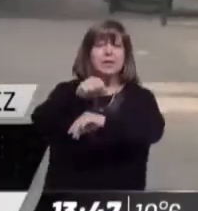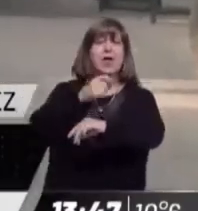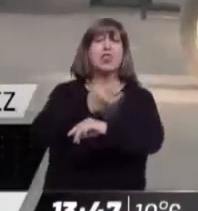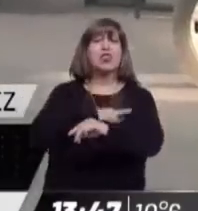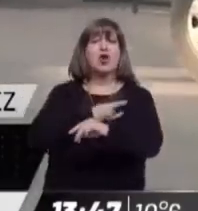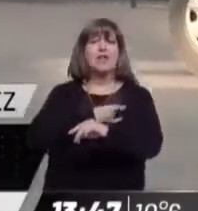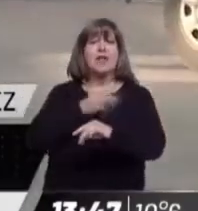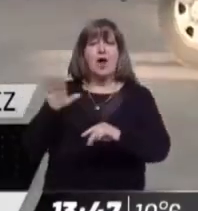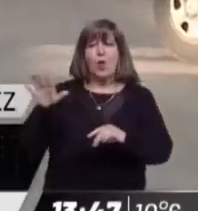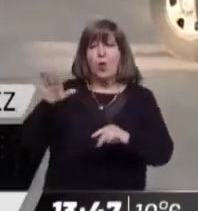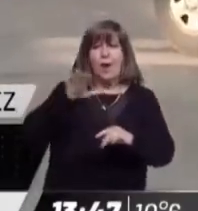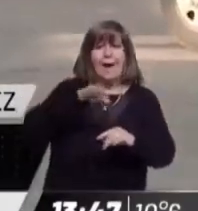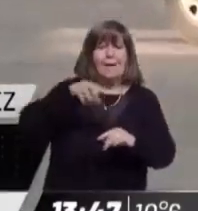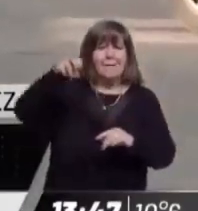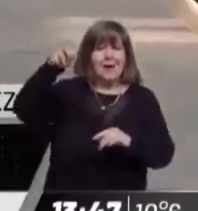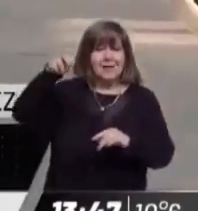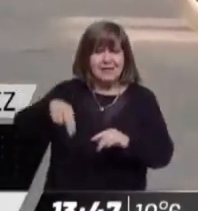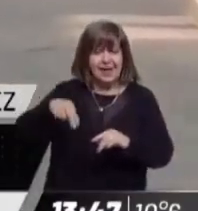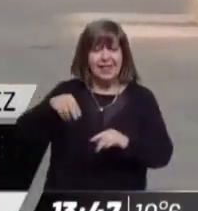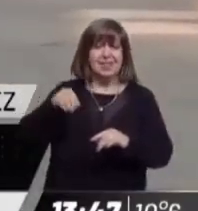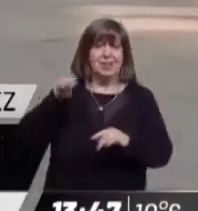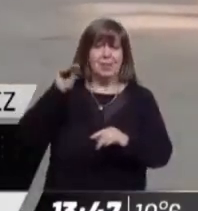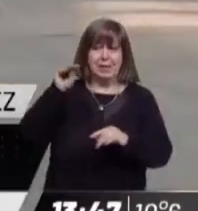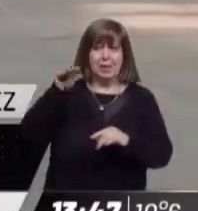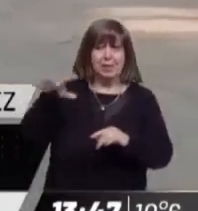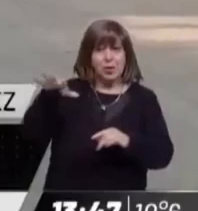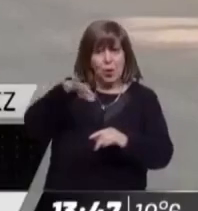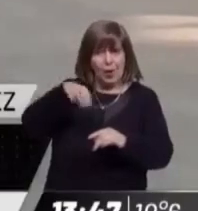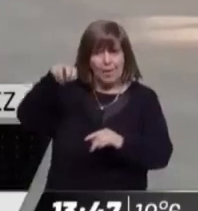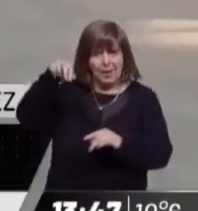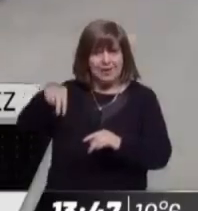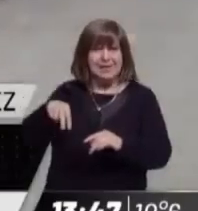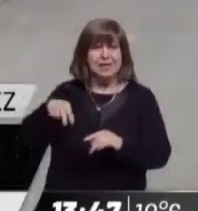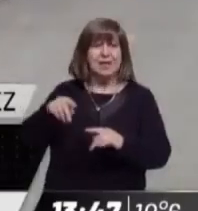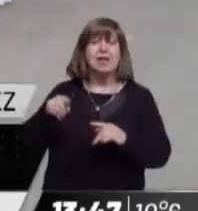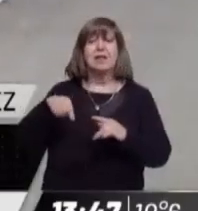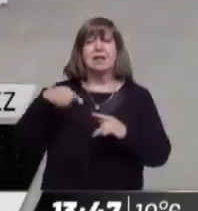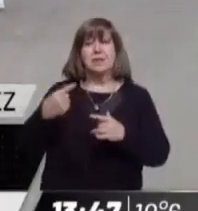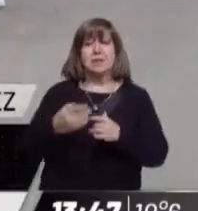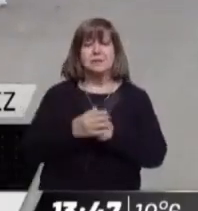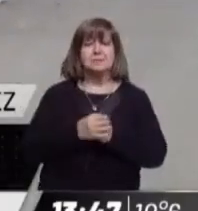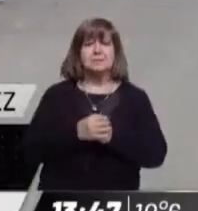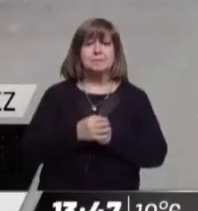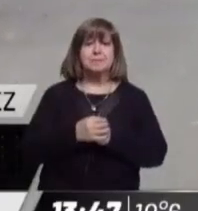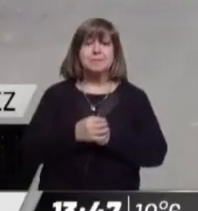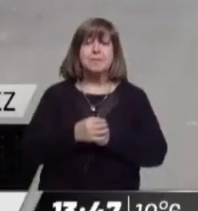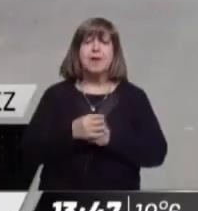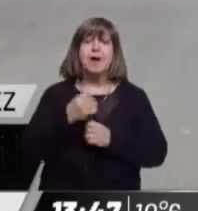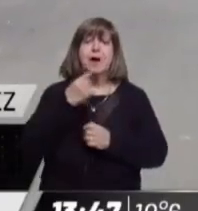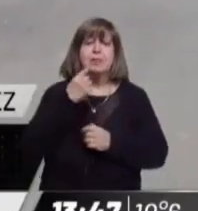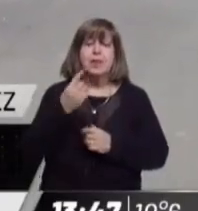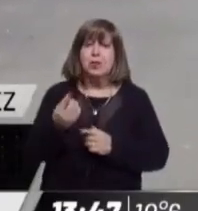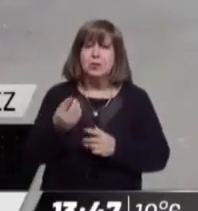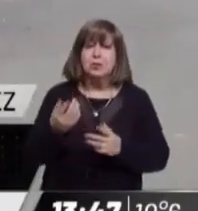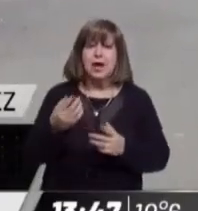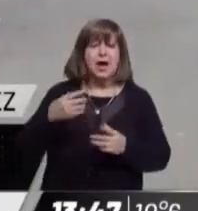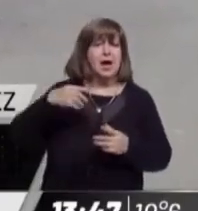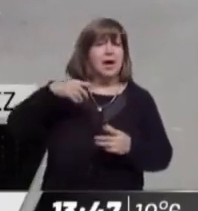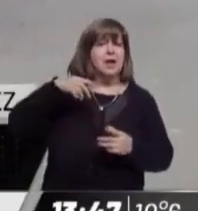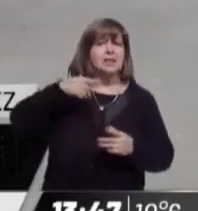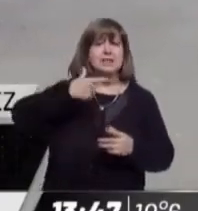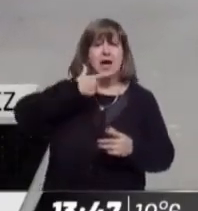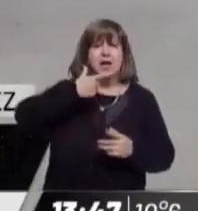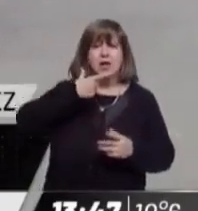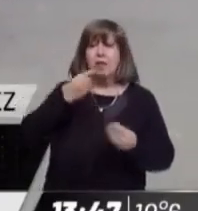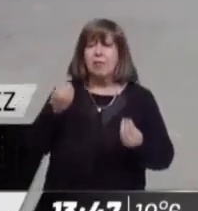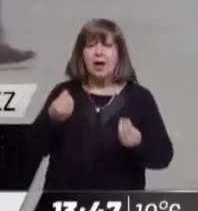de Guaymallén. Por supuesto que Sophie, vamos a estar ampliando la información en la edición central. Tenía las mismas características físicas, estaba escondido, estaba llevando